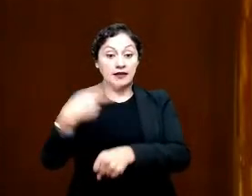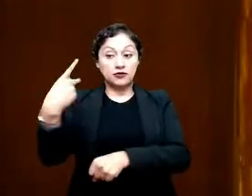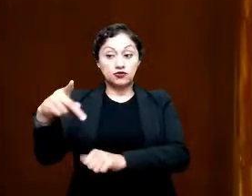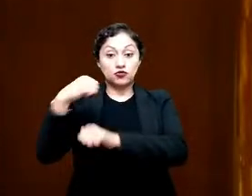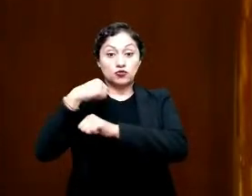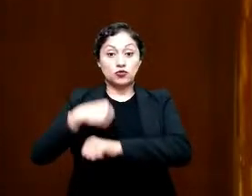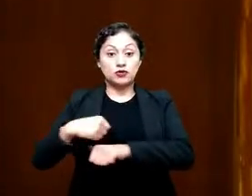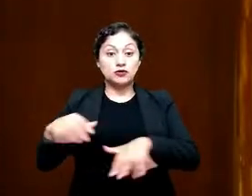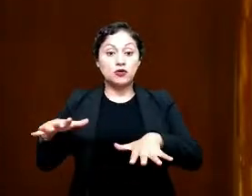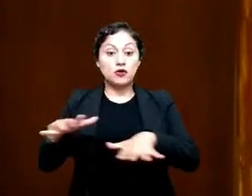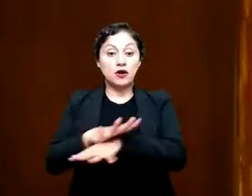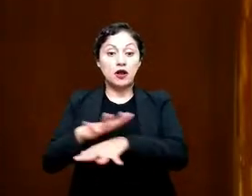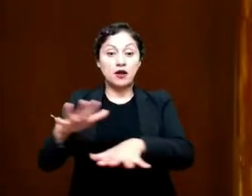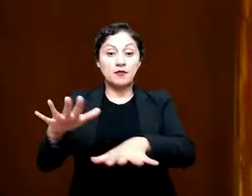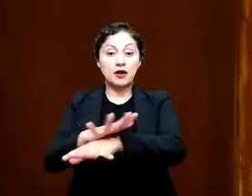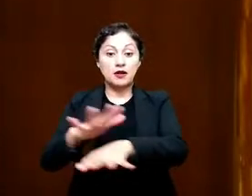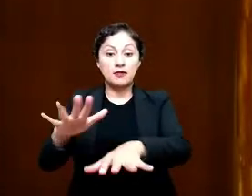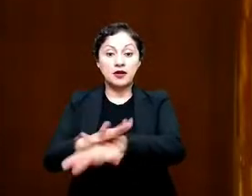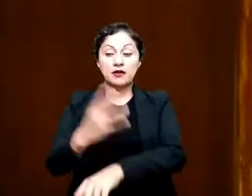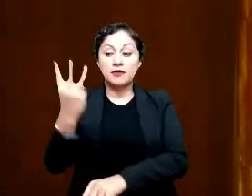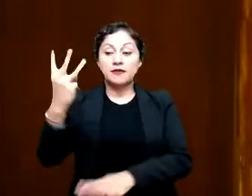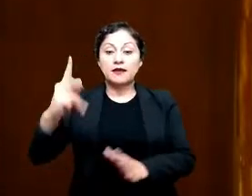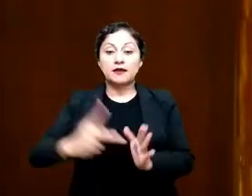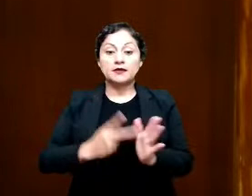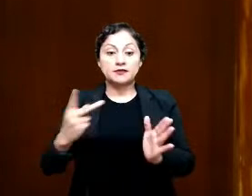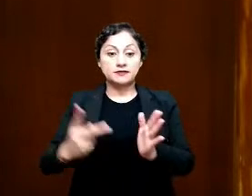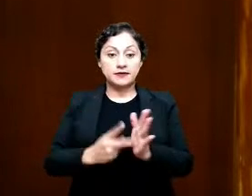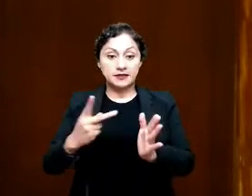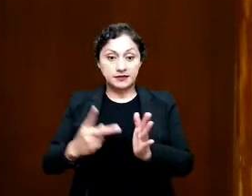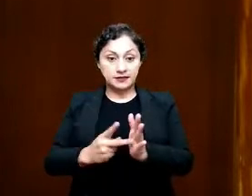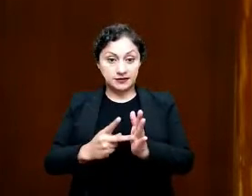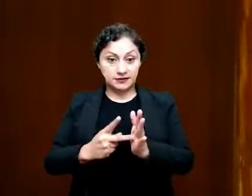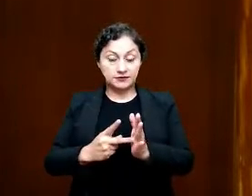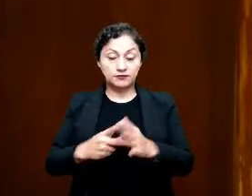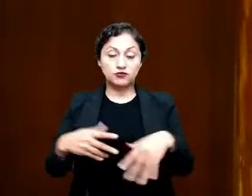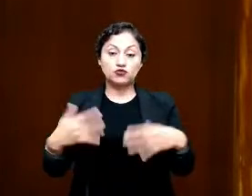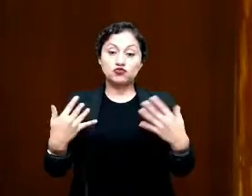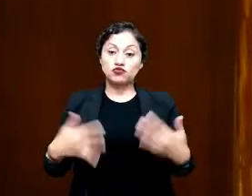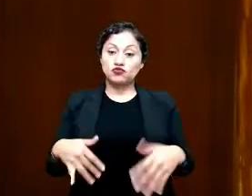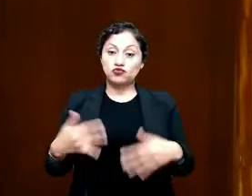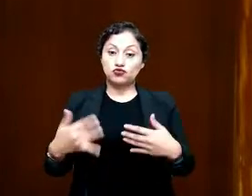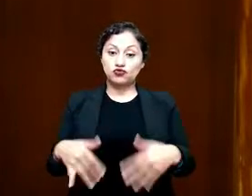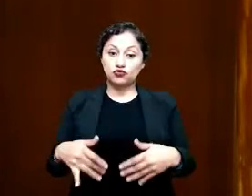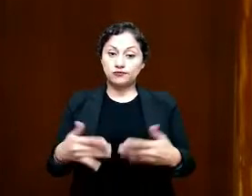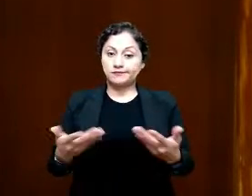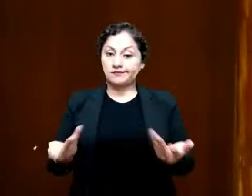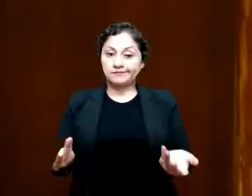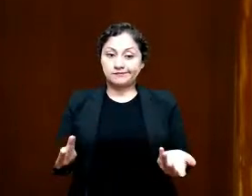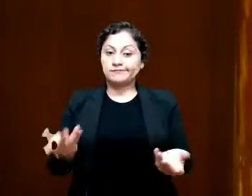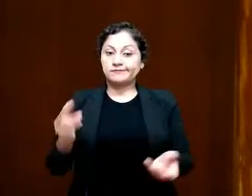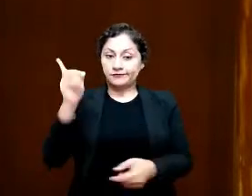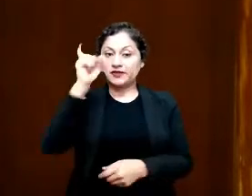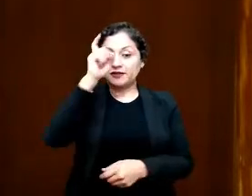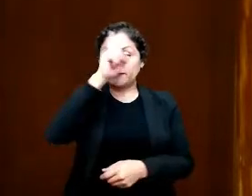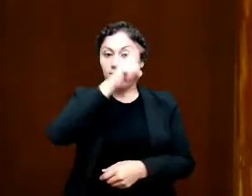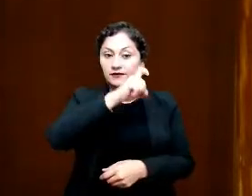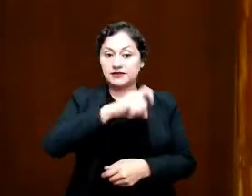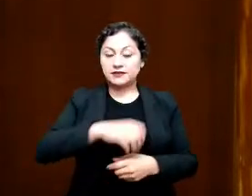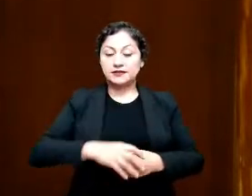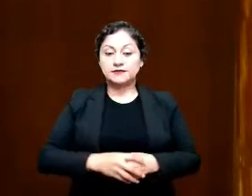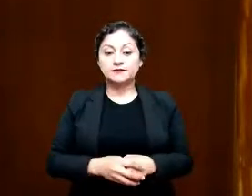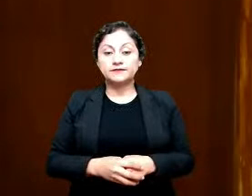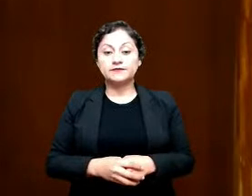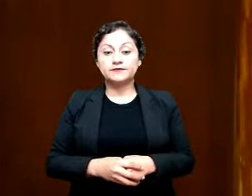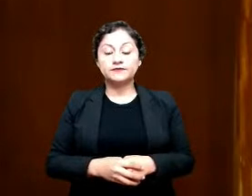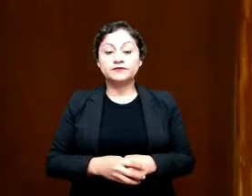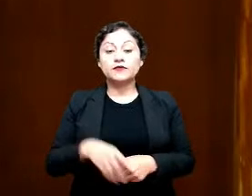3 secretarios en este rubro y obviamente tema nada sencillo. La Secretaría de Gobierno